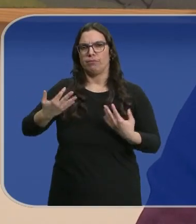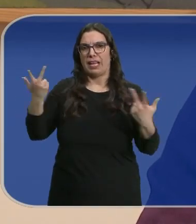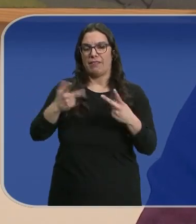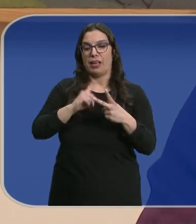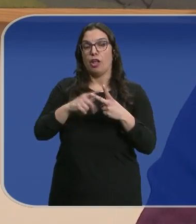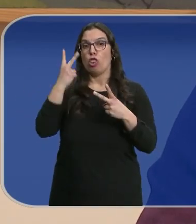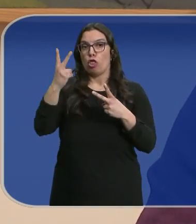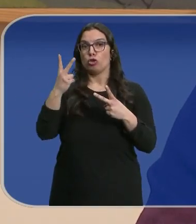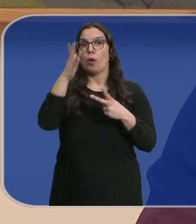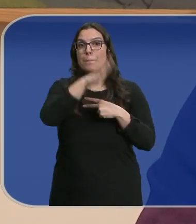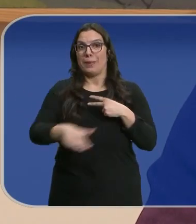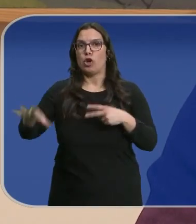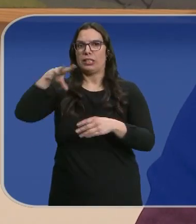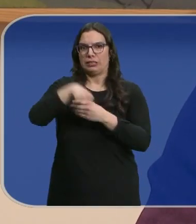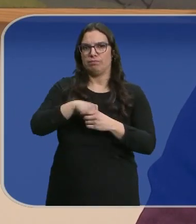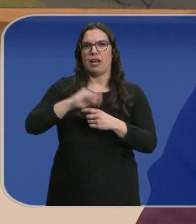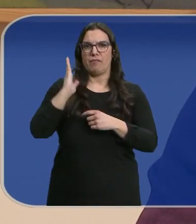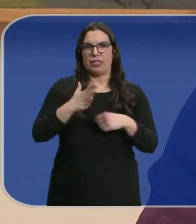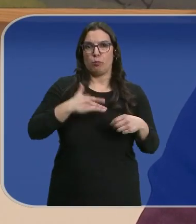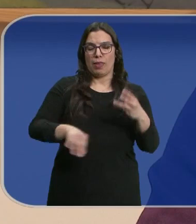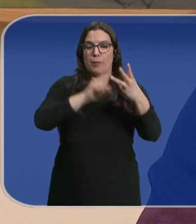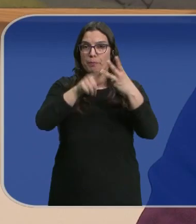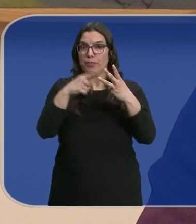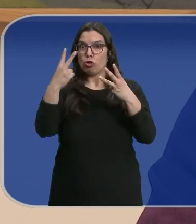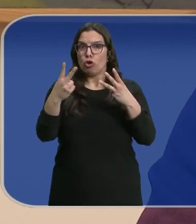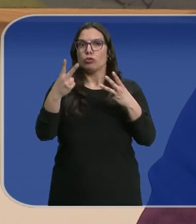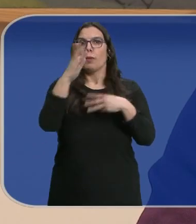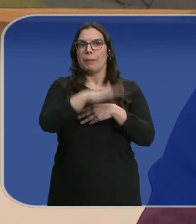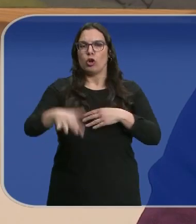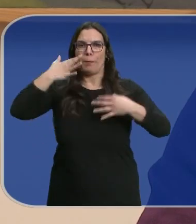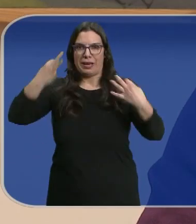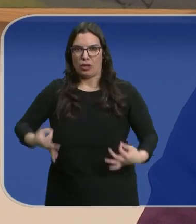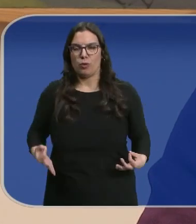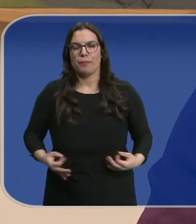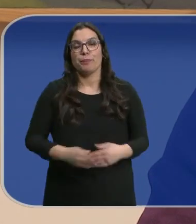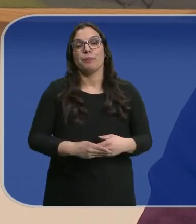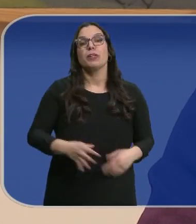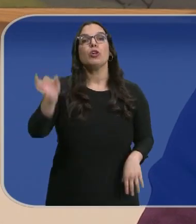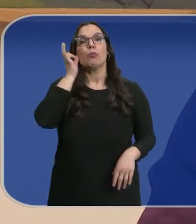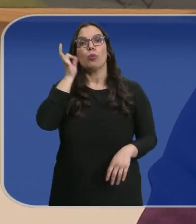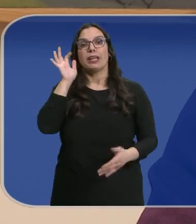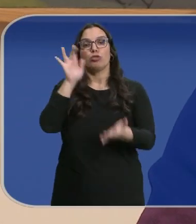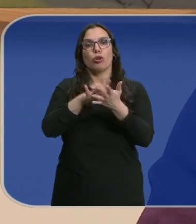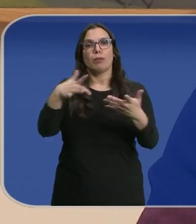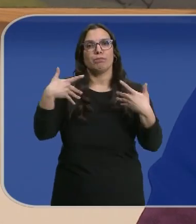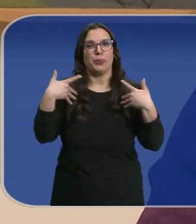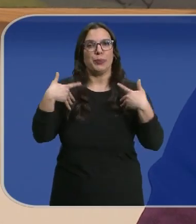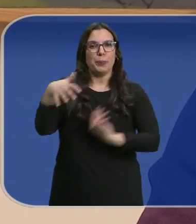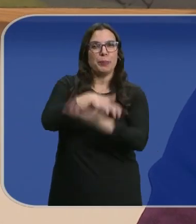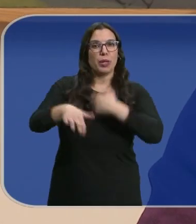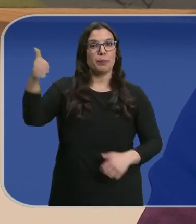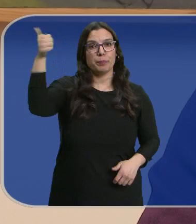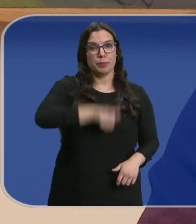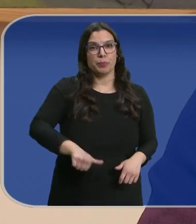son casos con menores en vulnerabilidad y otros 2 con menores en riesgo. En cuanto a las mujeres que han sido víctimas de